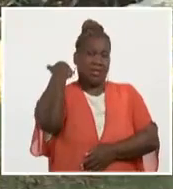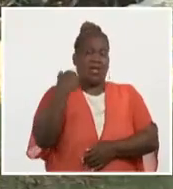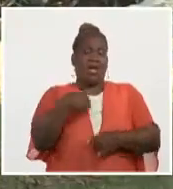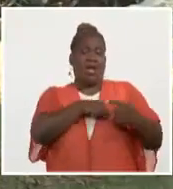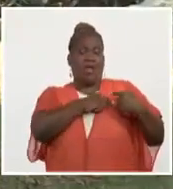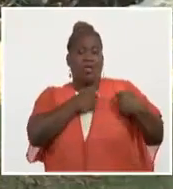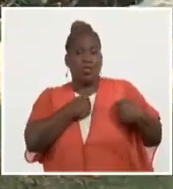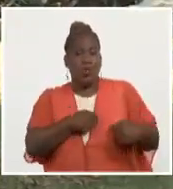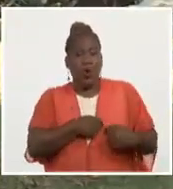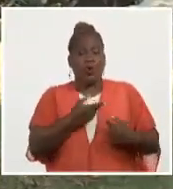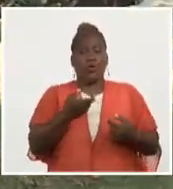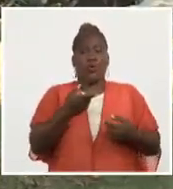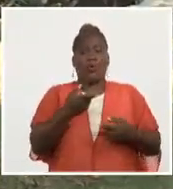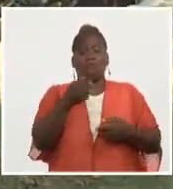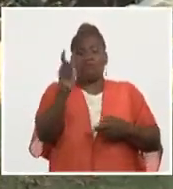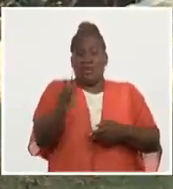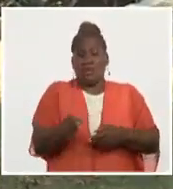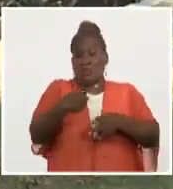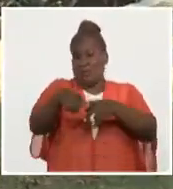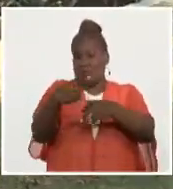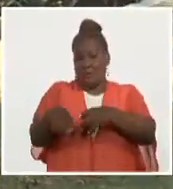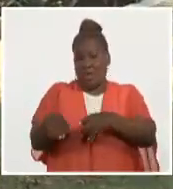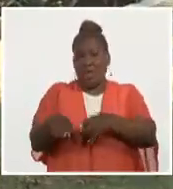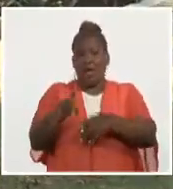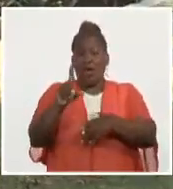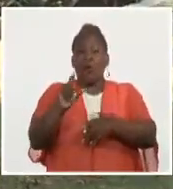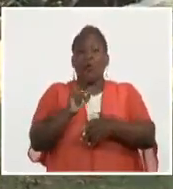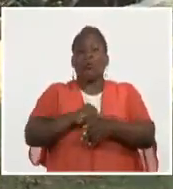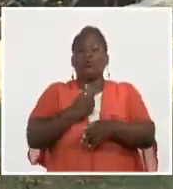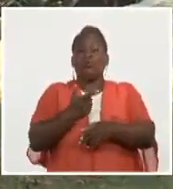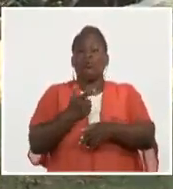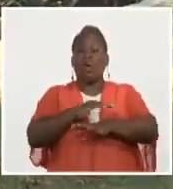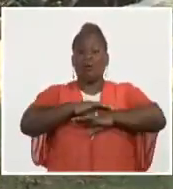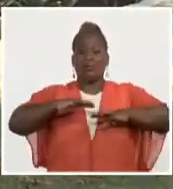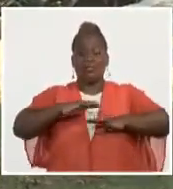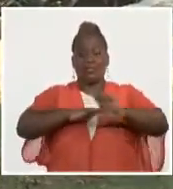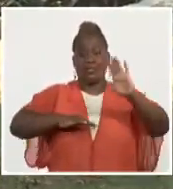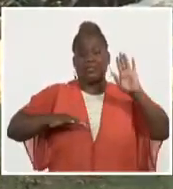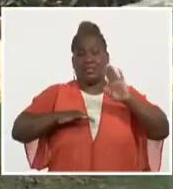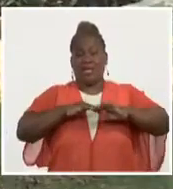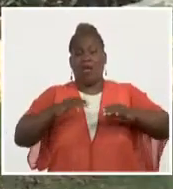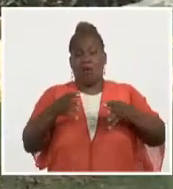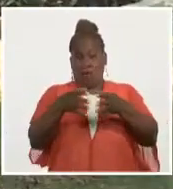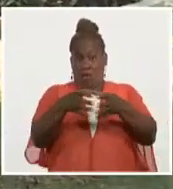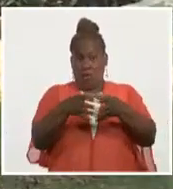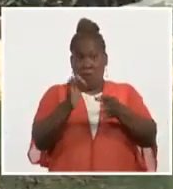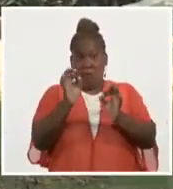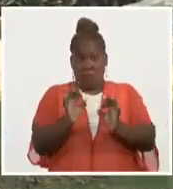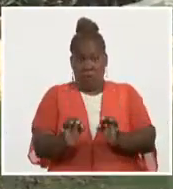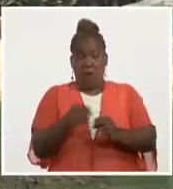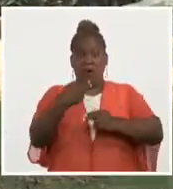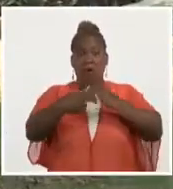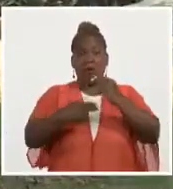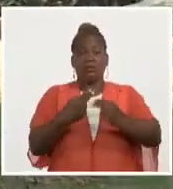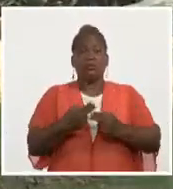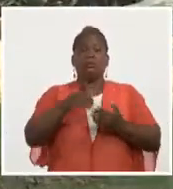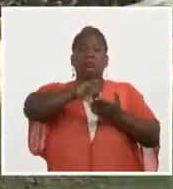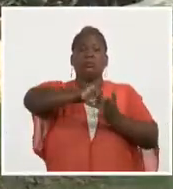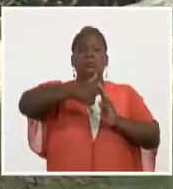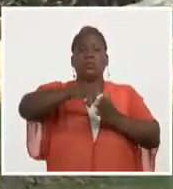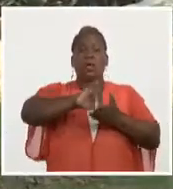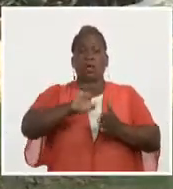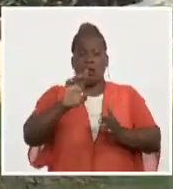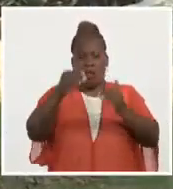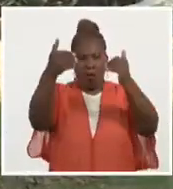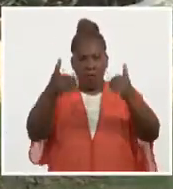fisioterapeutas, fisiatras, licenciados en cultura física, es multidisciplinario, en realizar un proyecto de rehabilitar